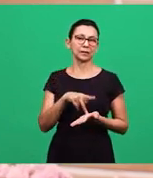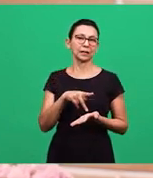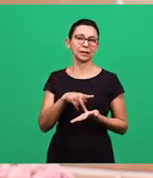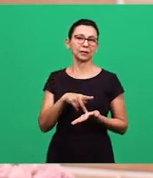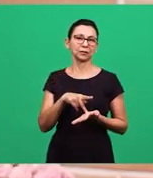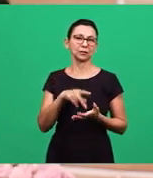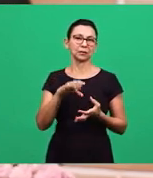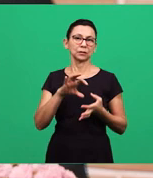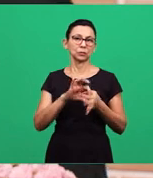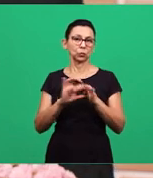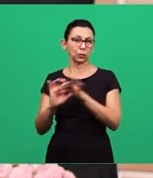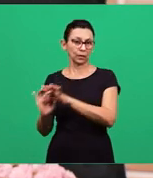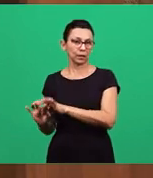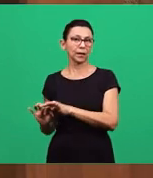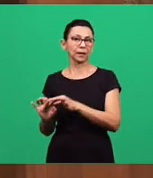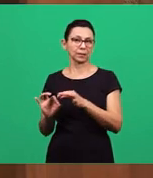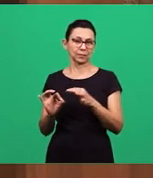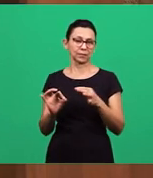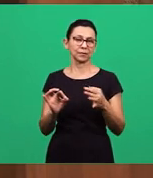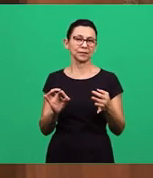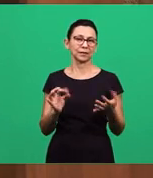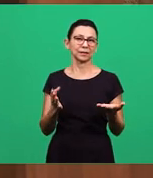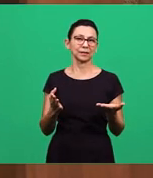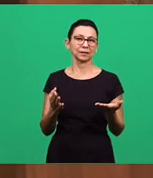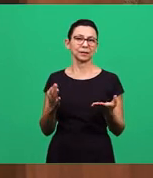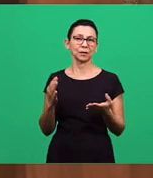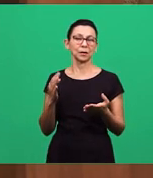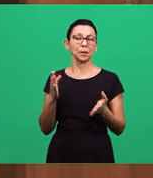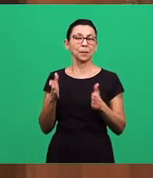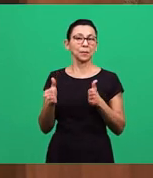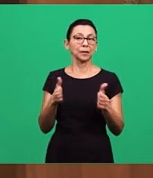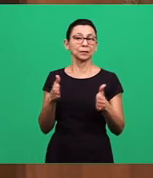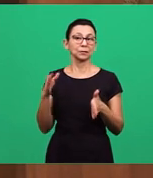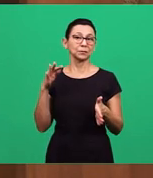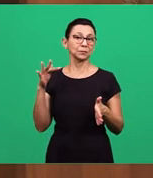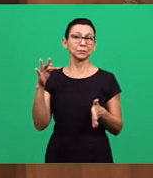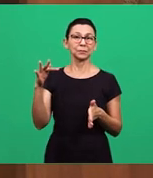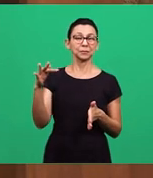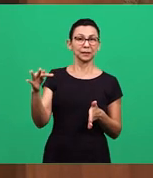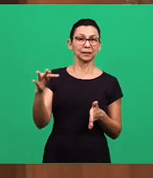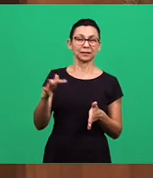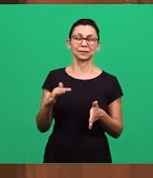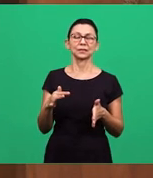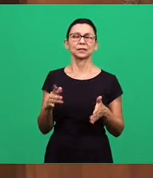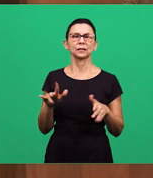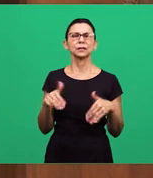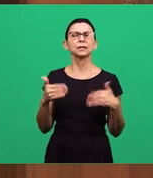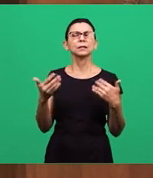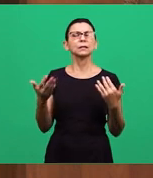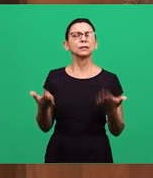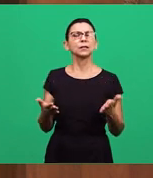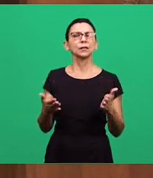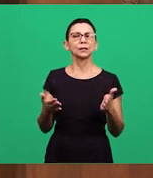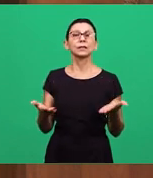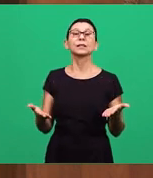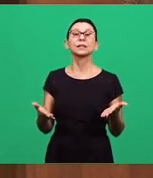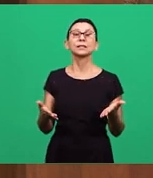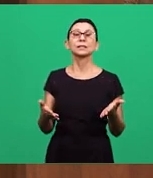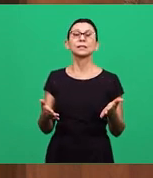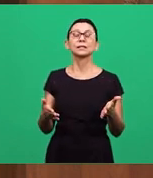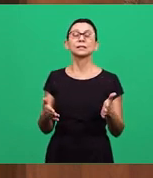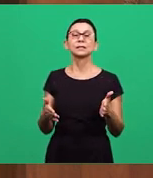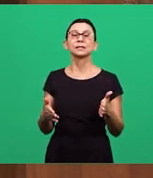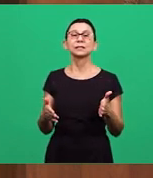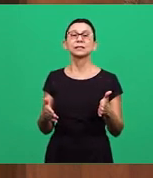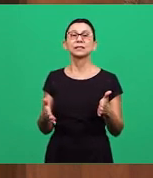hablamos, estamos hablando de este tiempo llamado el tiempo del pronto, un tiempo que antecede